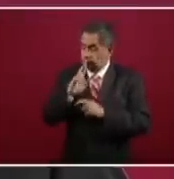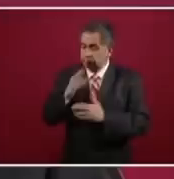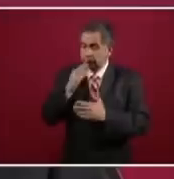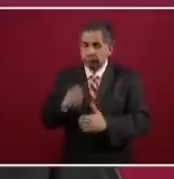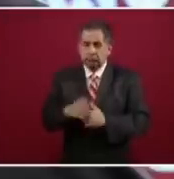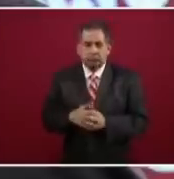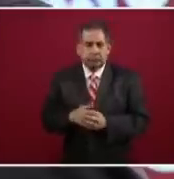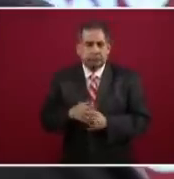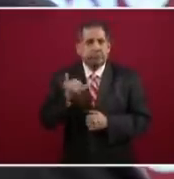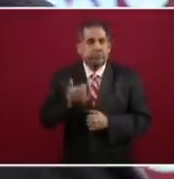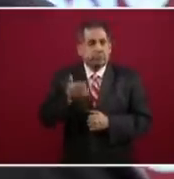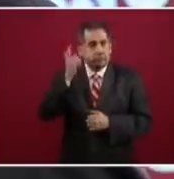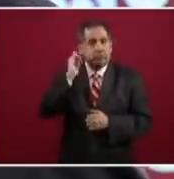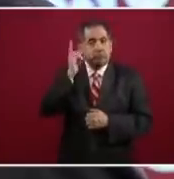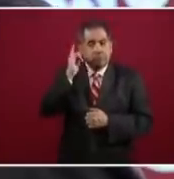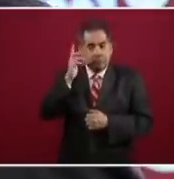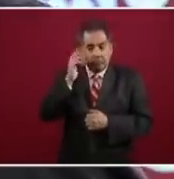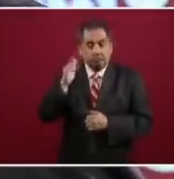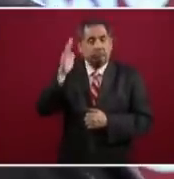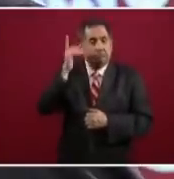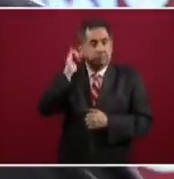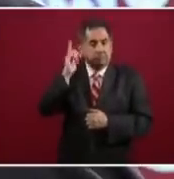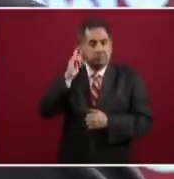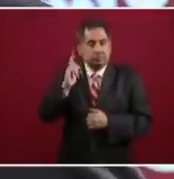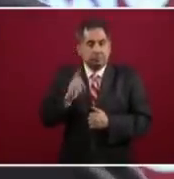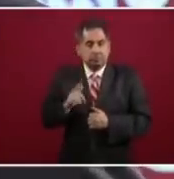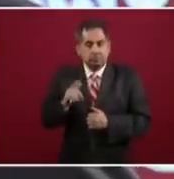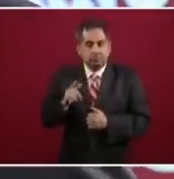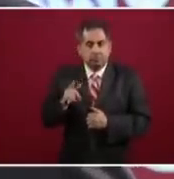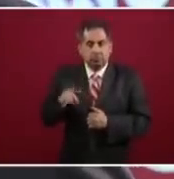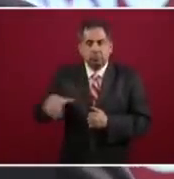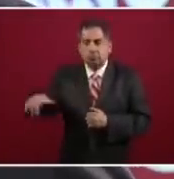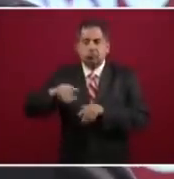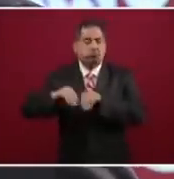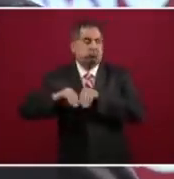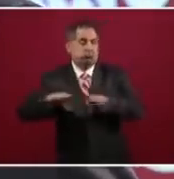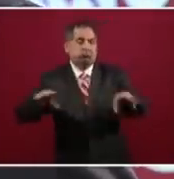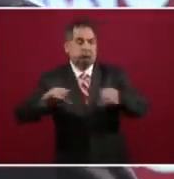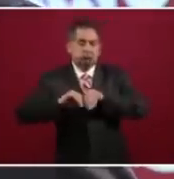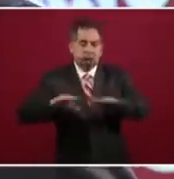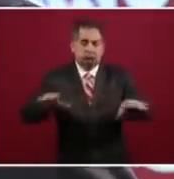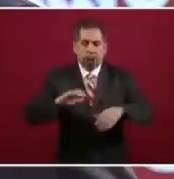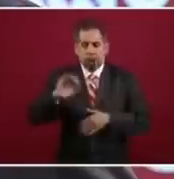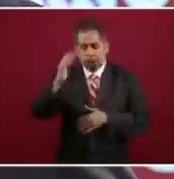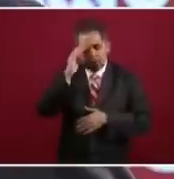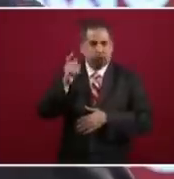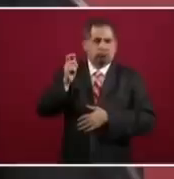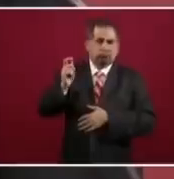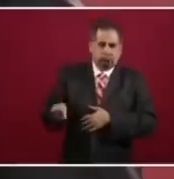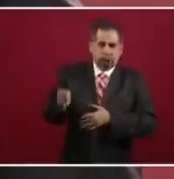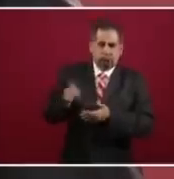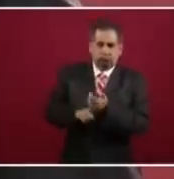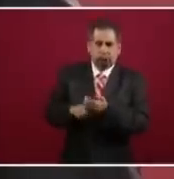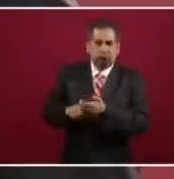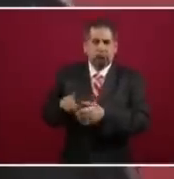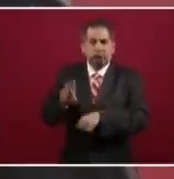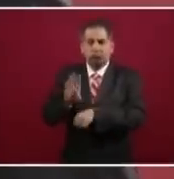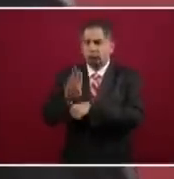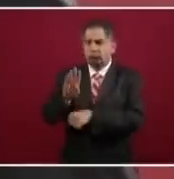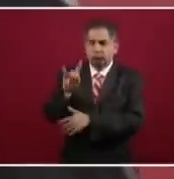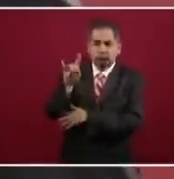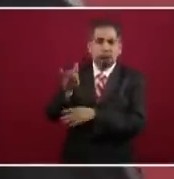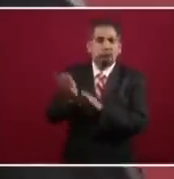y ojalá y se conozca cómo se comportó la